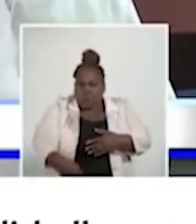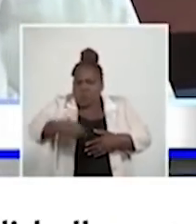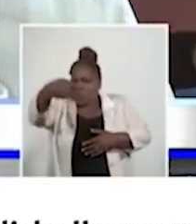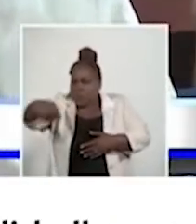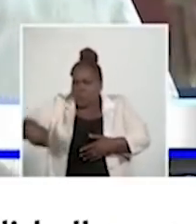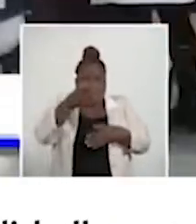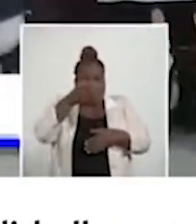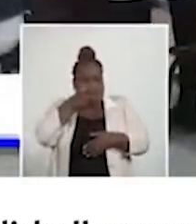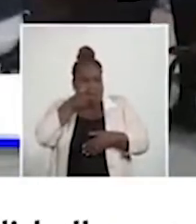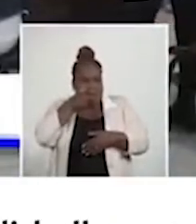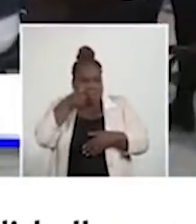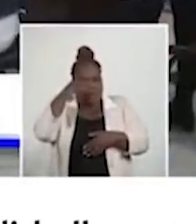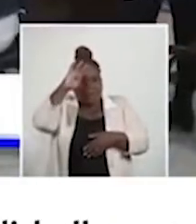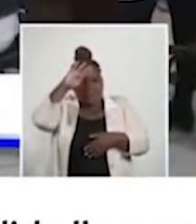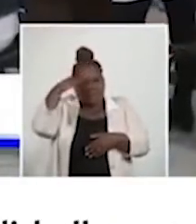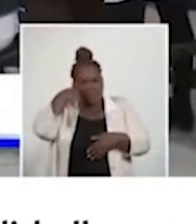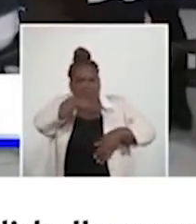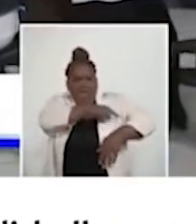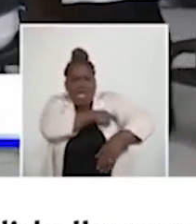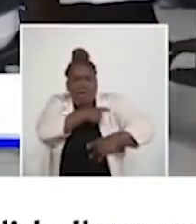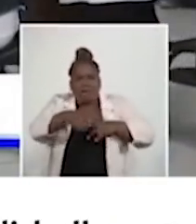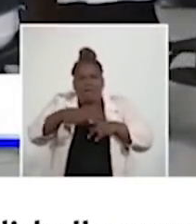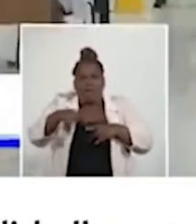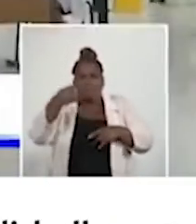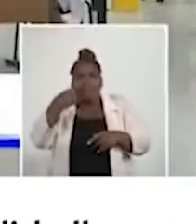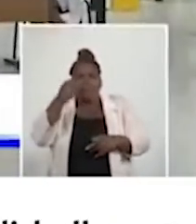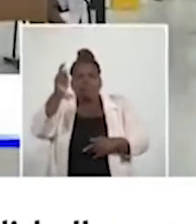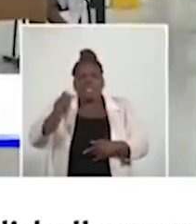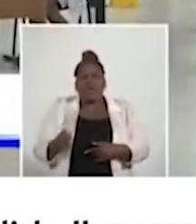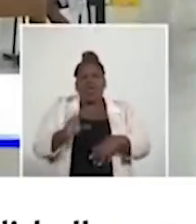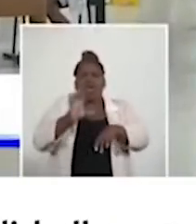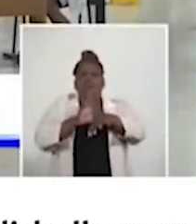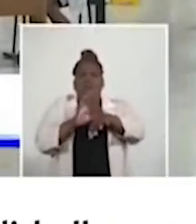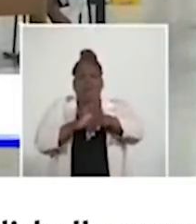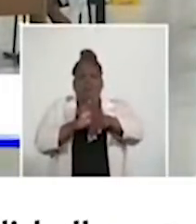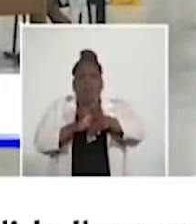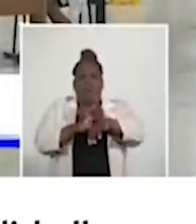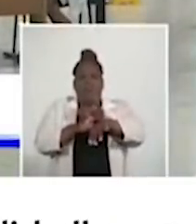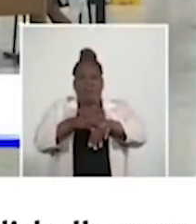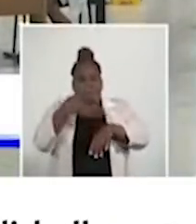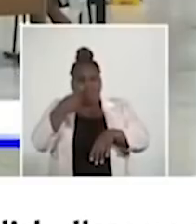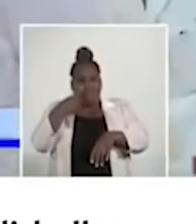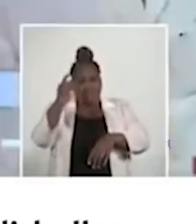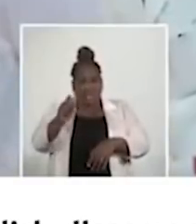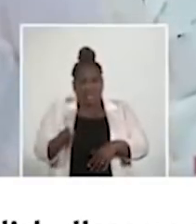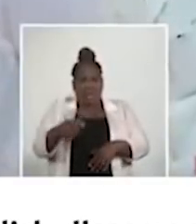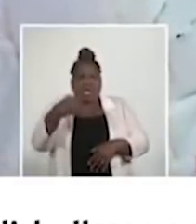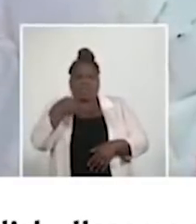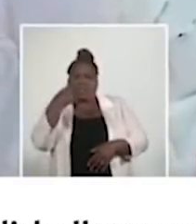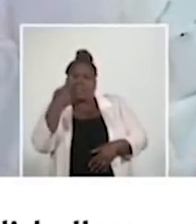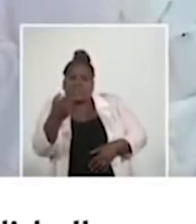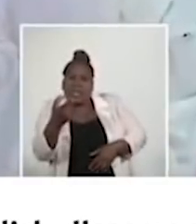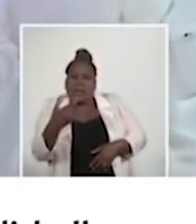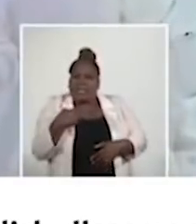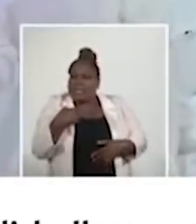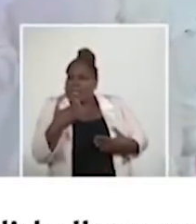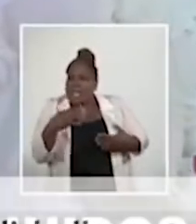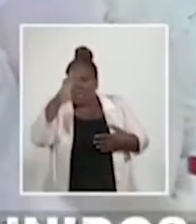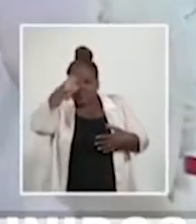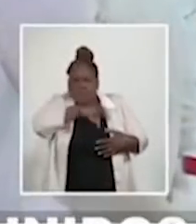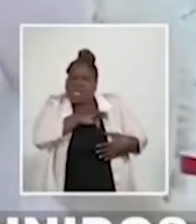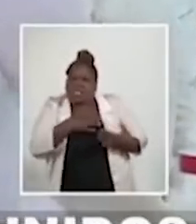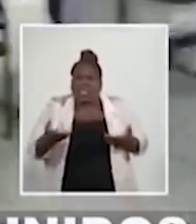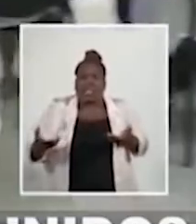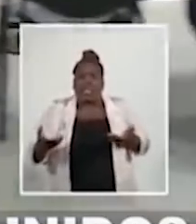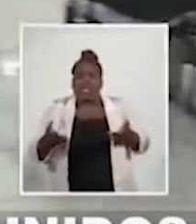hecho, me acaba de contestar que me llame o me envíe el teléfono. Que me llame o me envíe el teléfono. Ahí ya